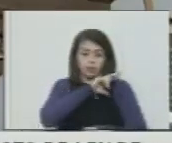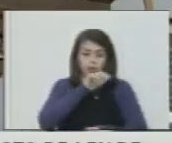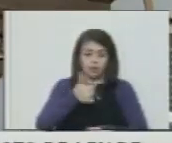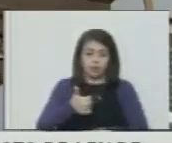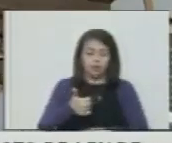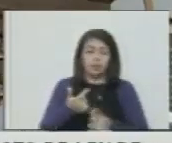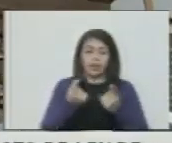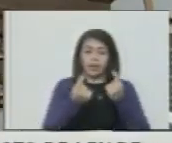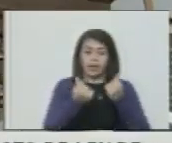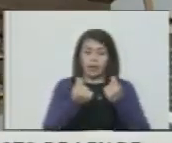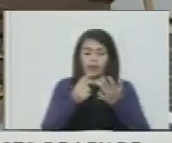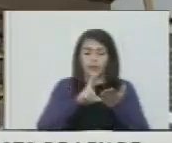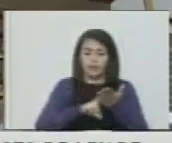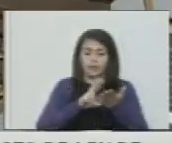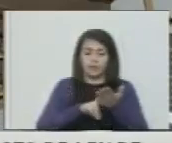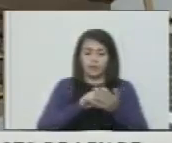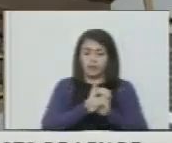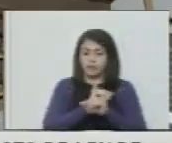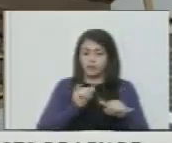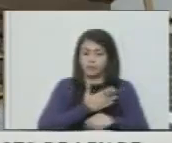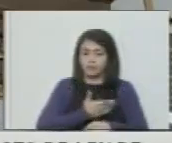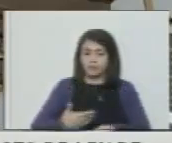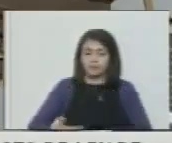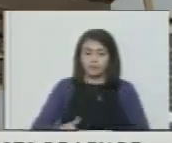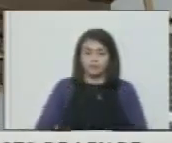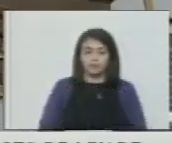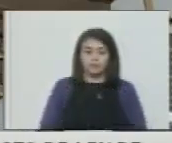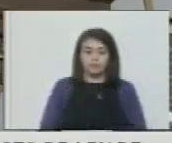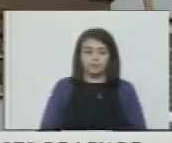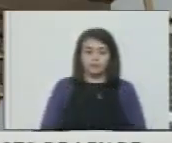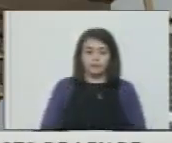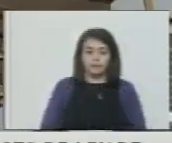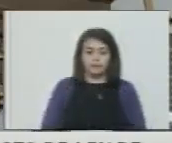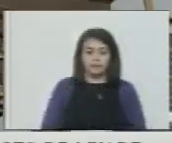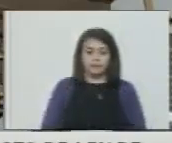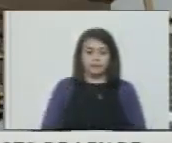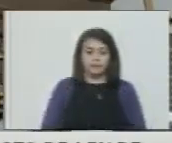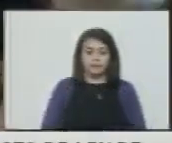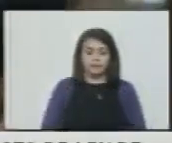la superintendencia de la actividad aseguradora. Es todo, señor presidente.